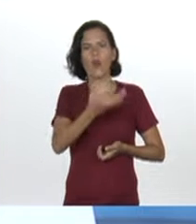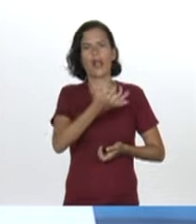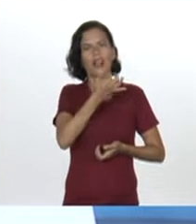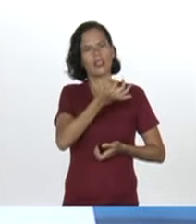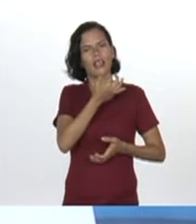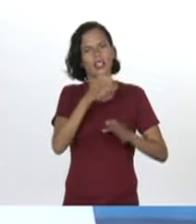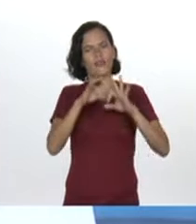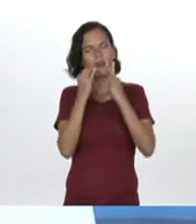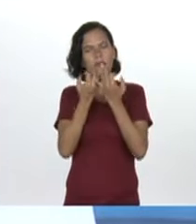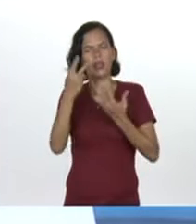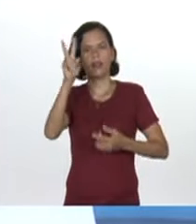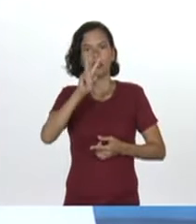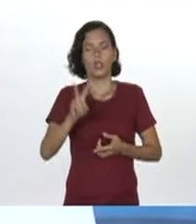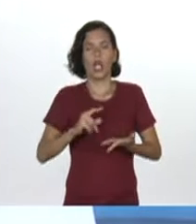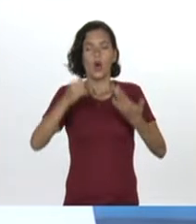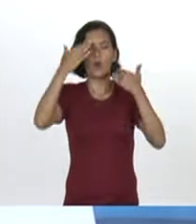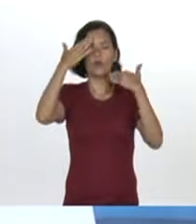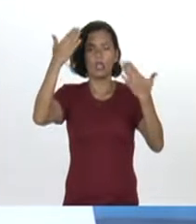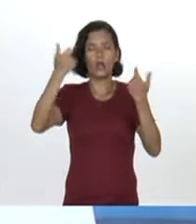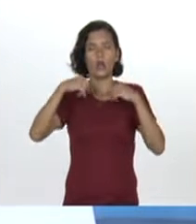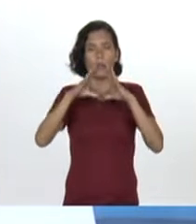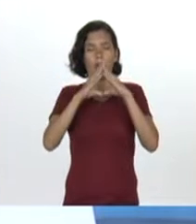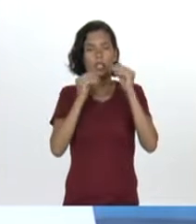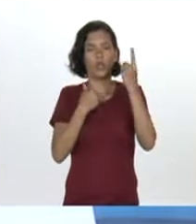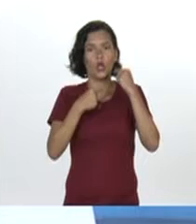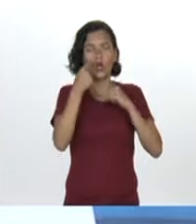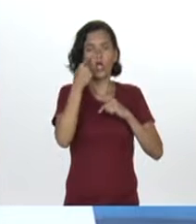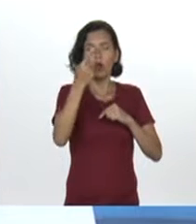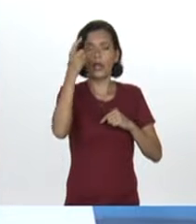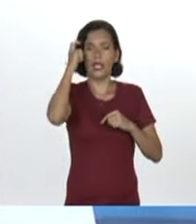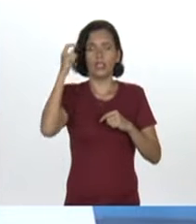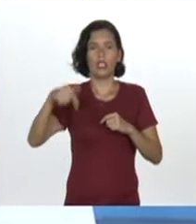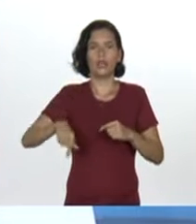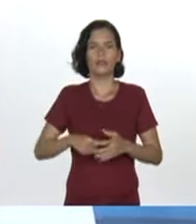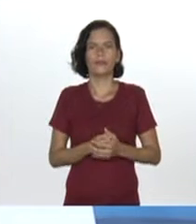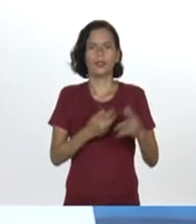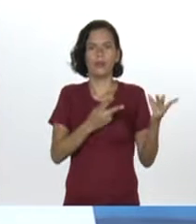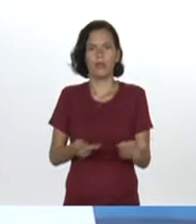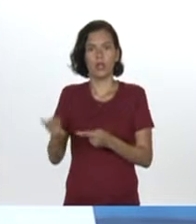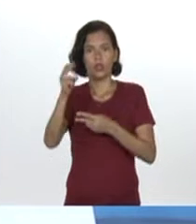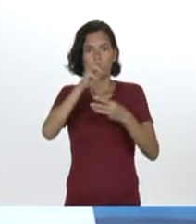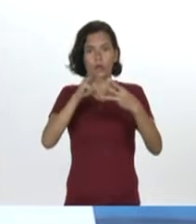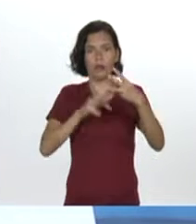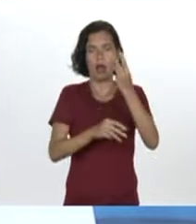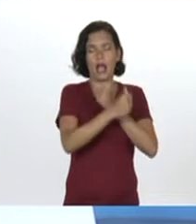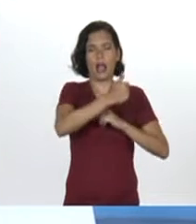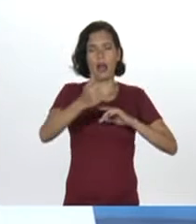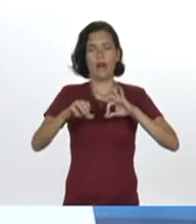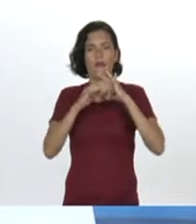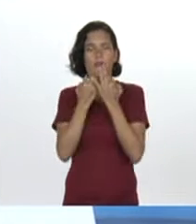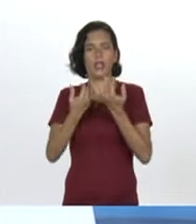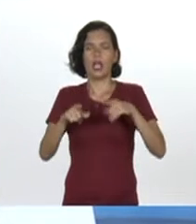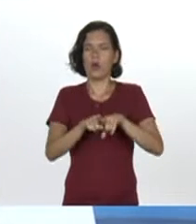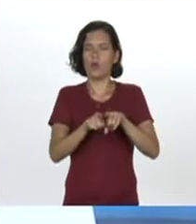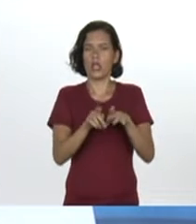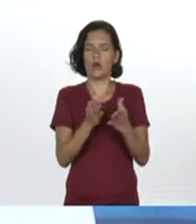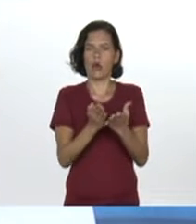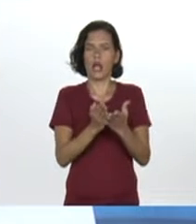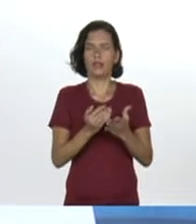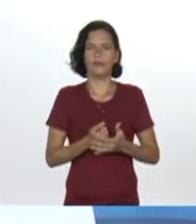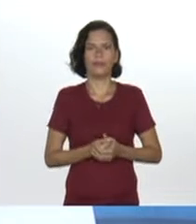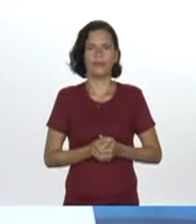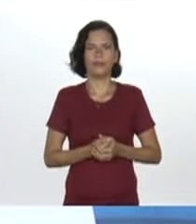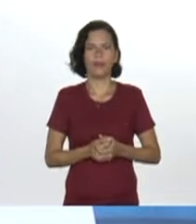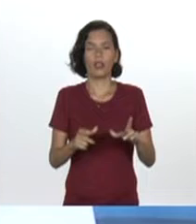Buenas tardes, familia venezolana. Un saludo caluroso para todos los que nos sintonizan el día de hoy. Bienvenidos a su programa Cada familia,